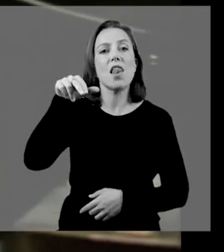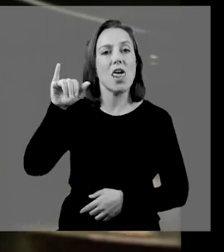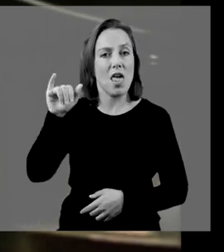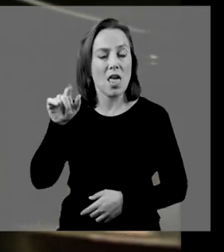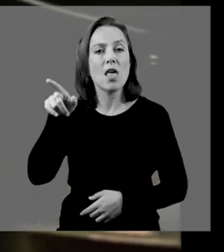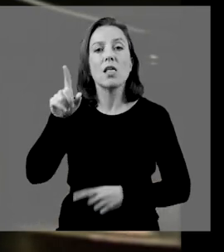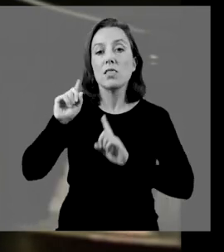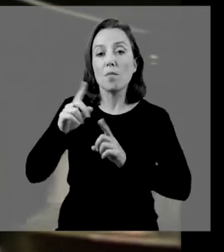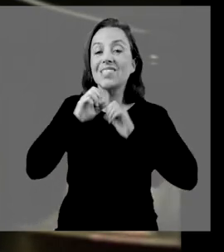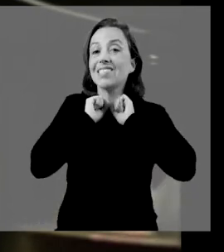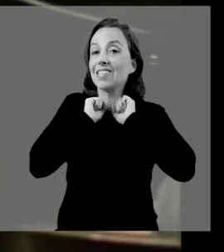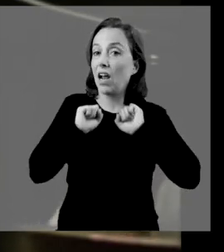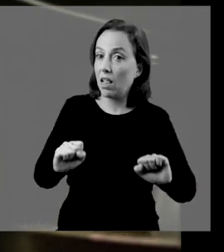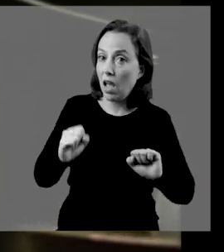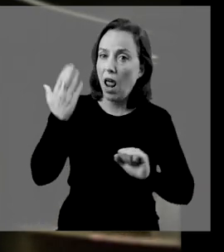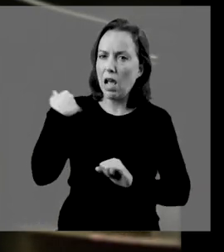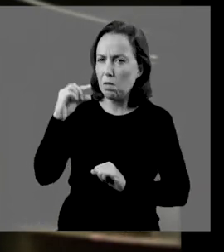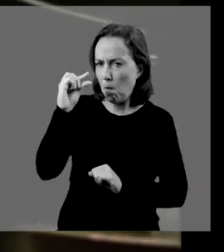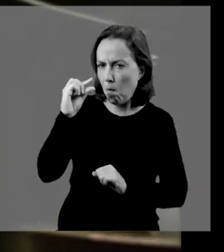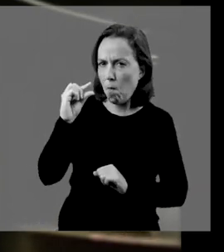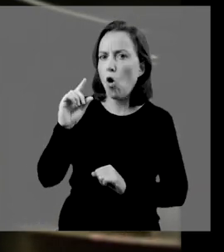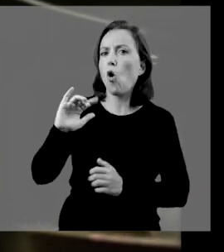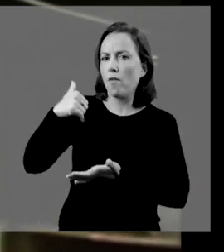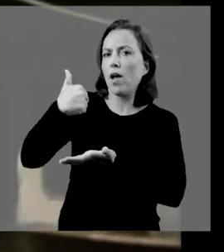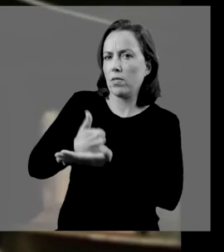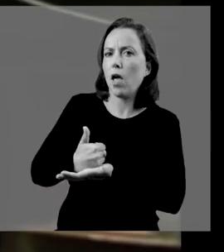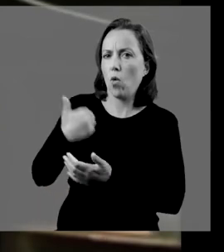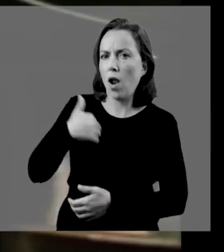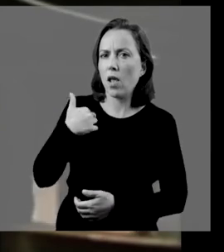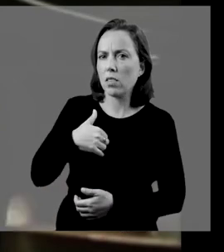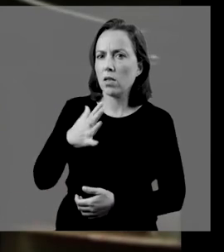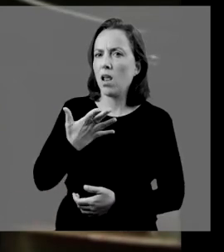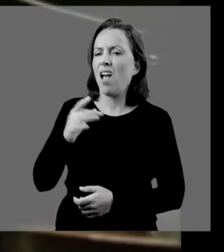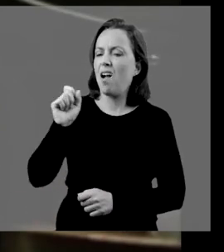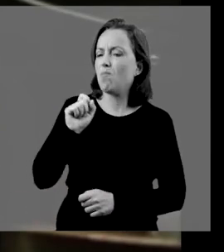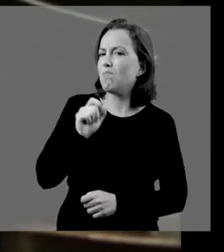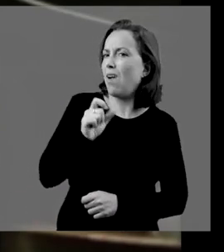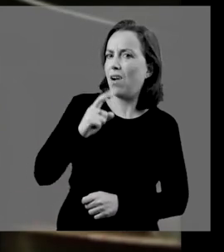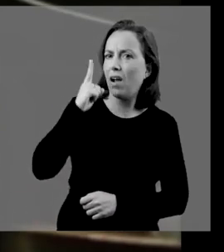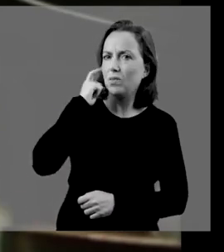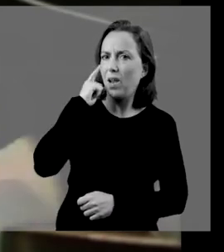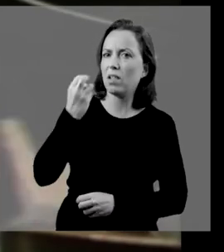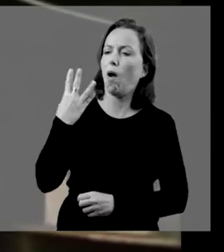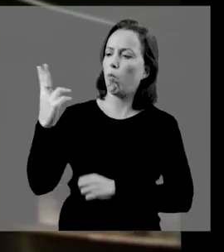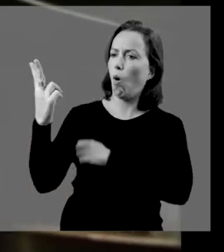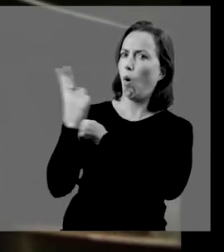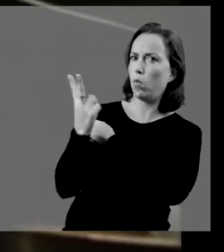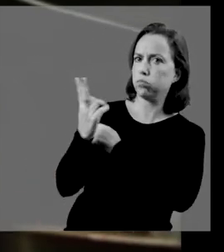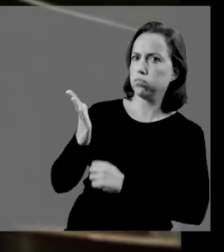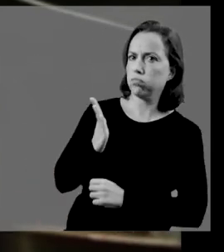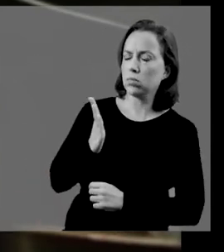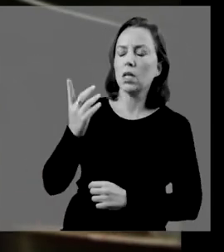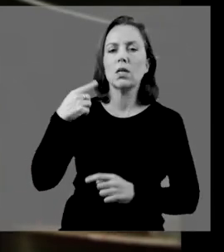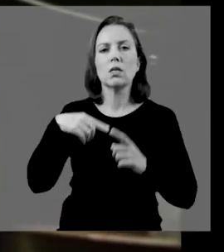hacía poco había estado en la Argentina y había tenido una muy, muy mala experiencia en la forma en que había sido controlada. Esos fueron los temas que